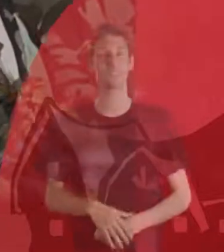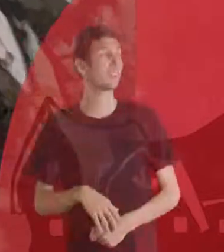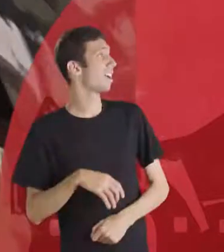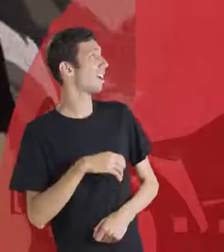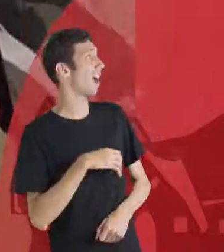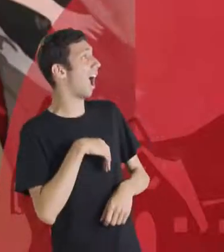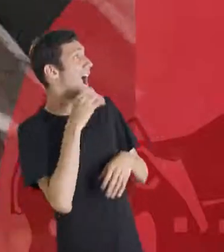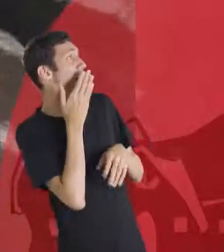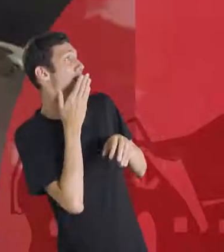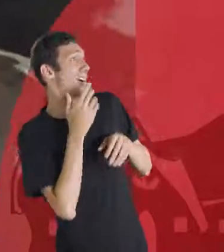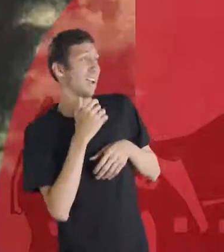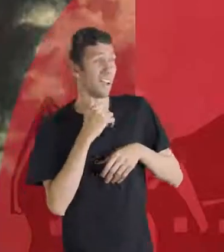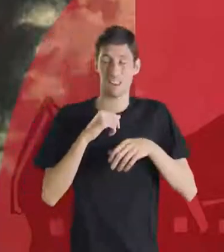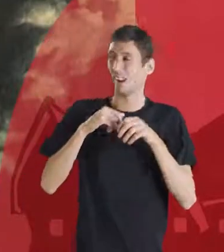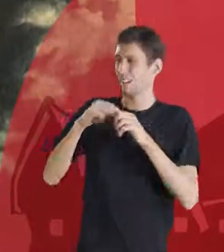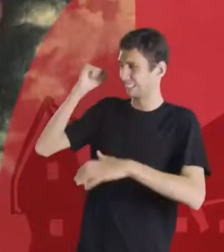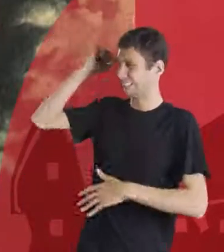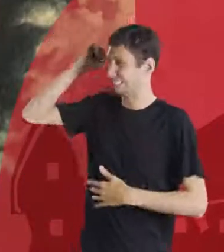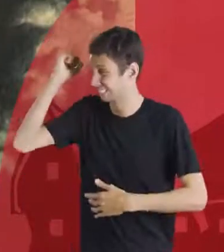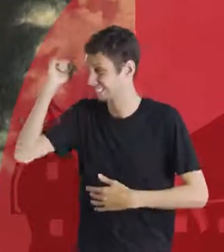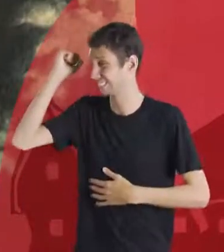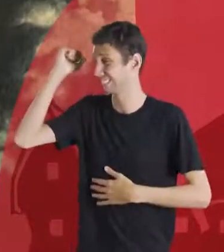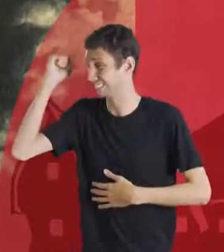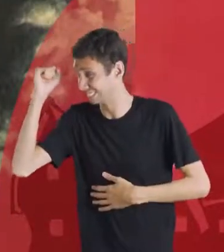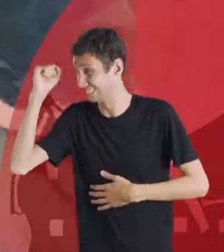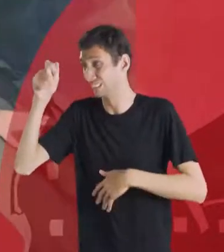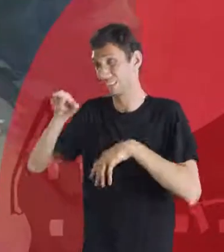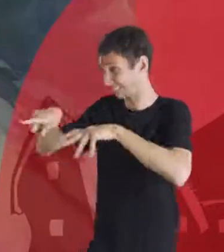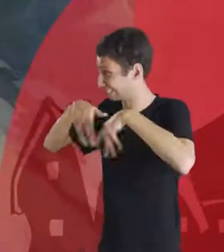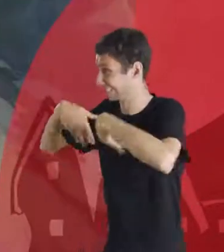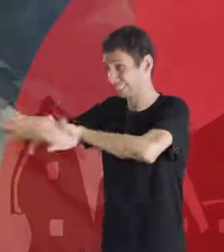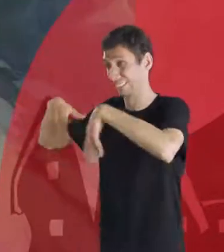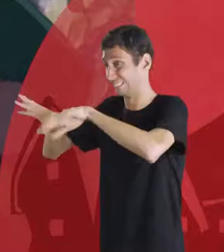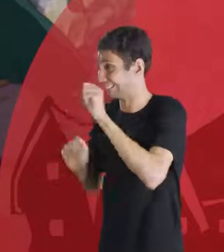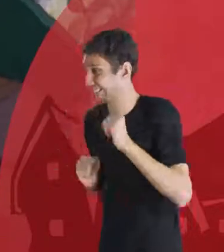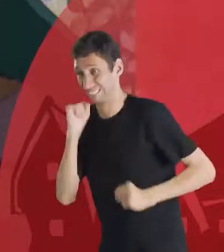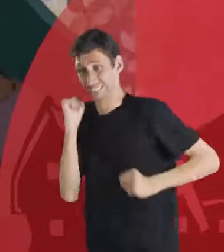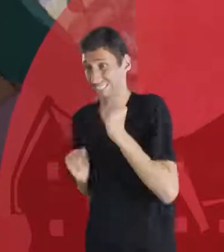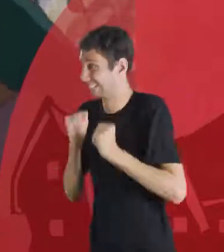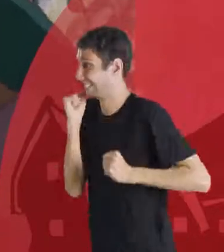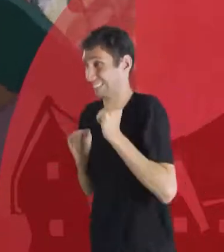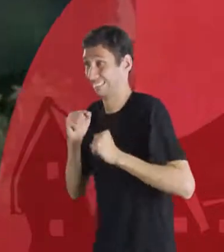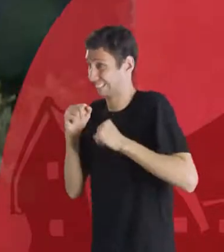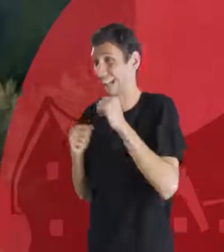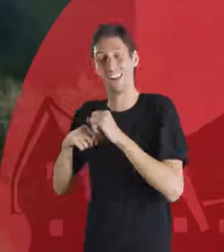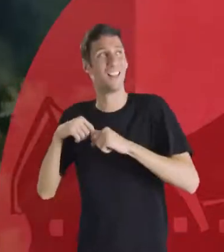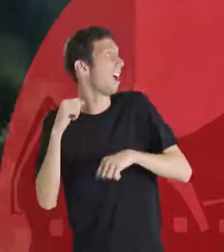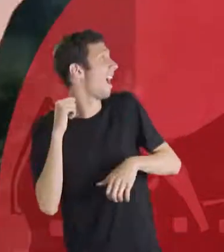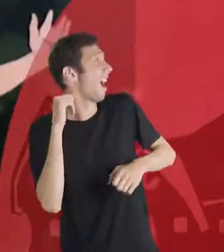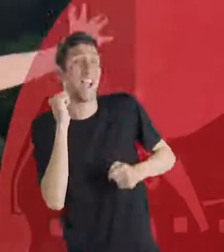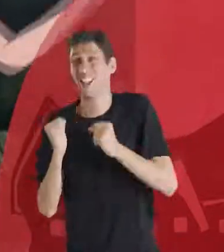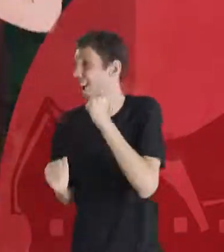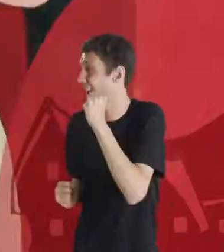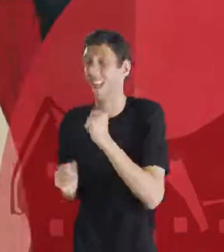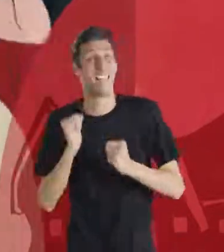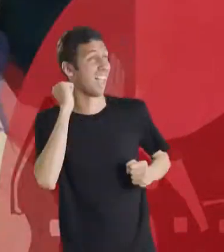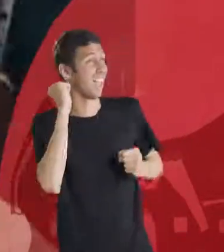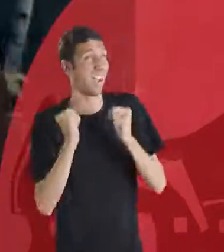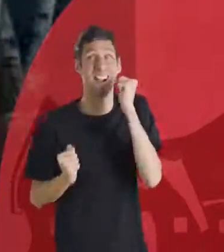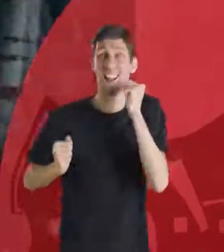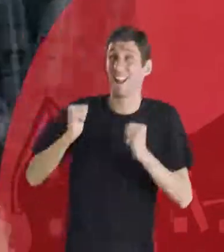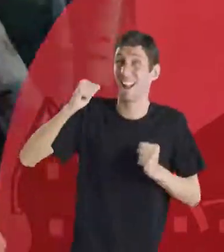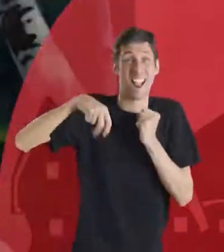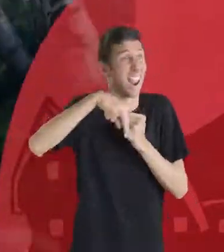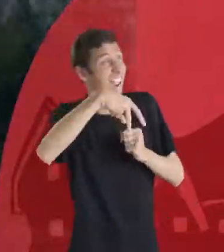el cazador siente compasión y no puede lastimarla. ¡Corra! ¡Huya! ¡Escóndase! Blancanieves, con gran